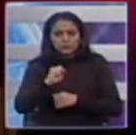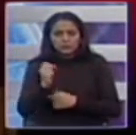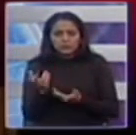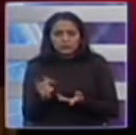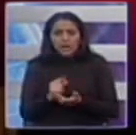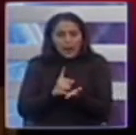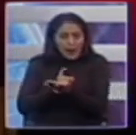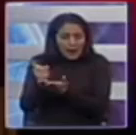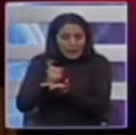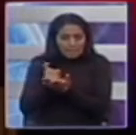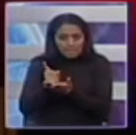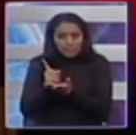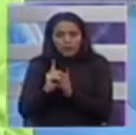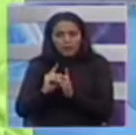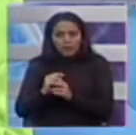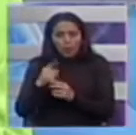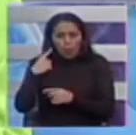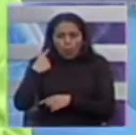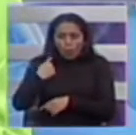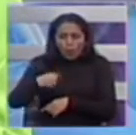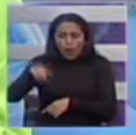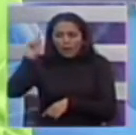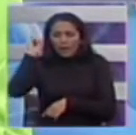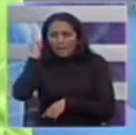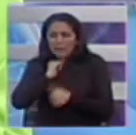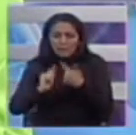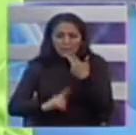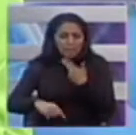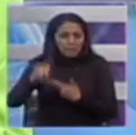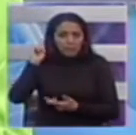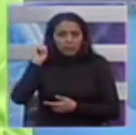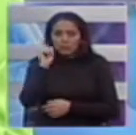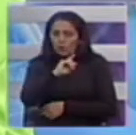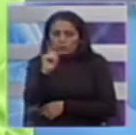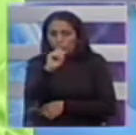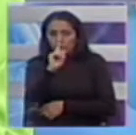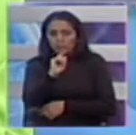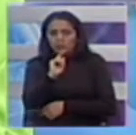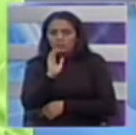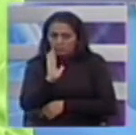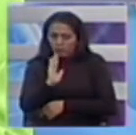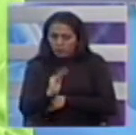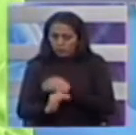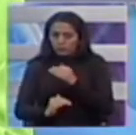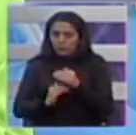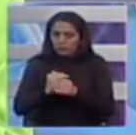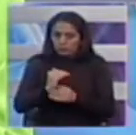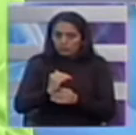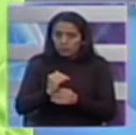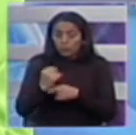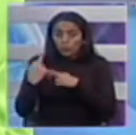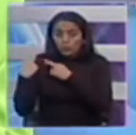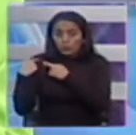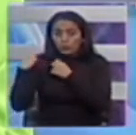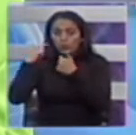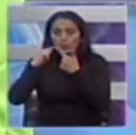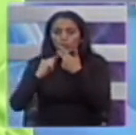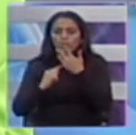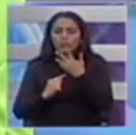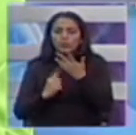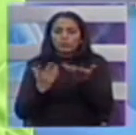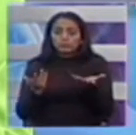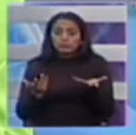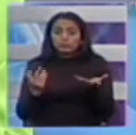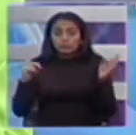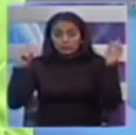tema de volar cabeza por volar, ni de justificar un juicio político. Esto tiene muchísima responsabilidad. Estamos hablando de uno de los